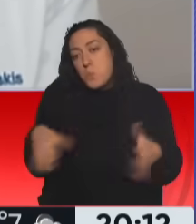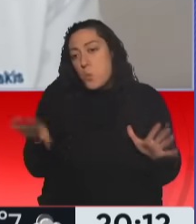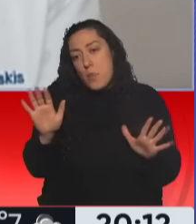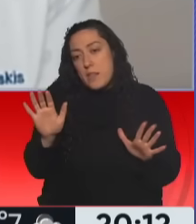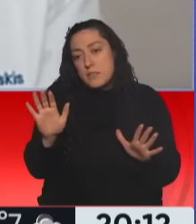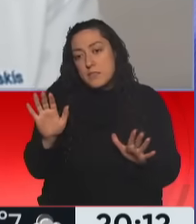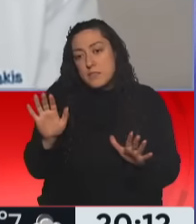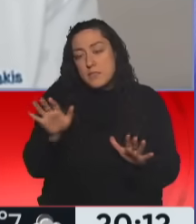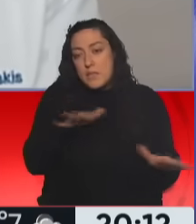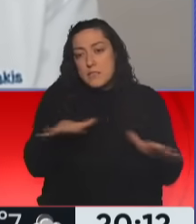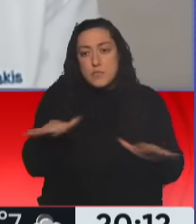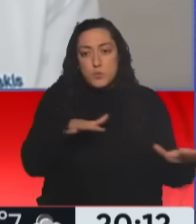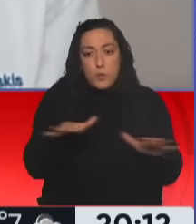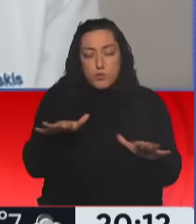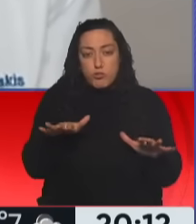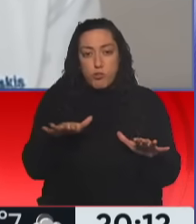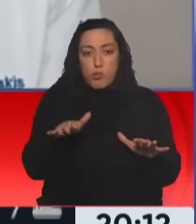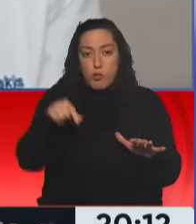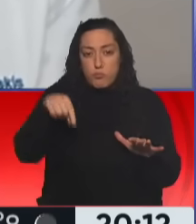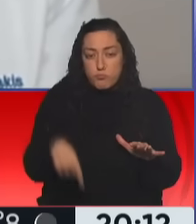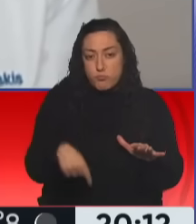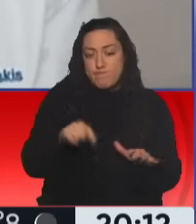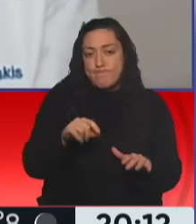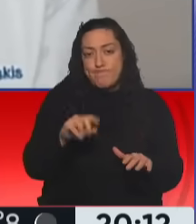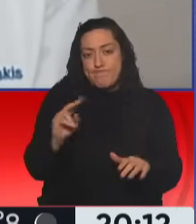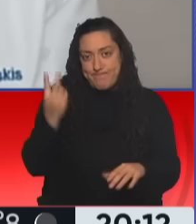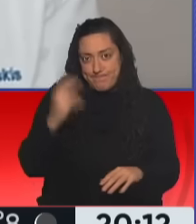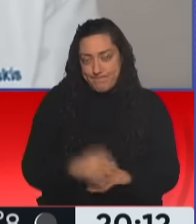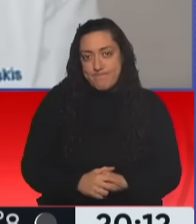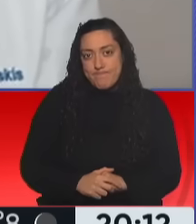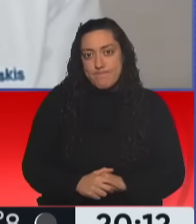desencadenar un cuadro como el que al fin pasó.